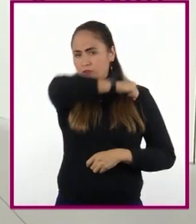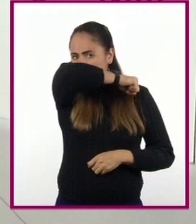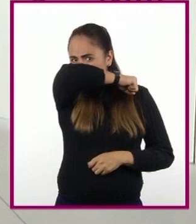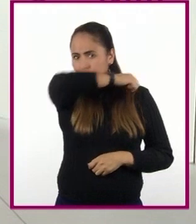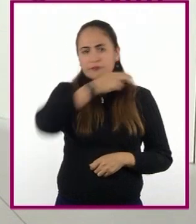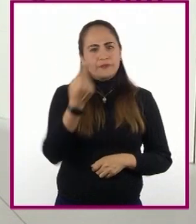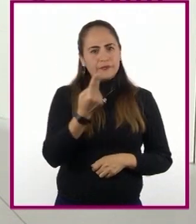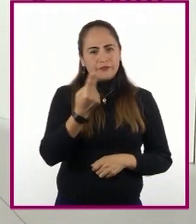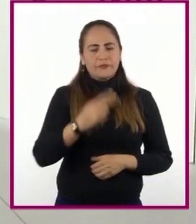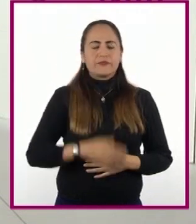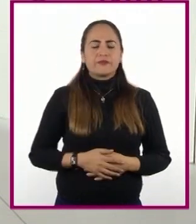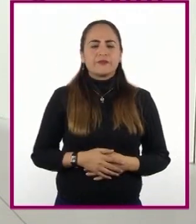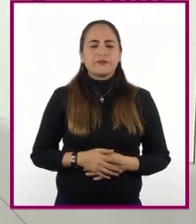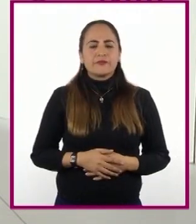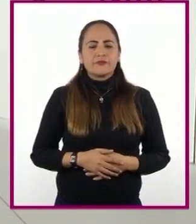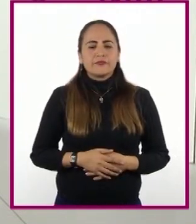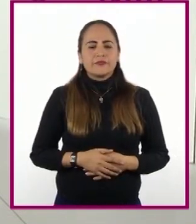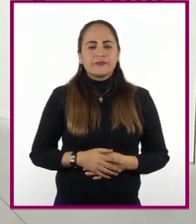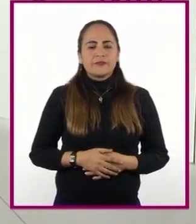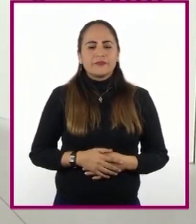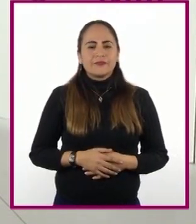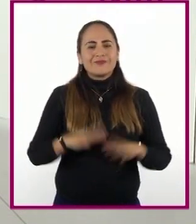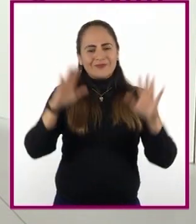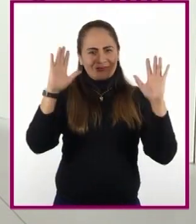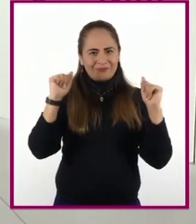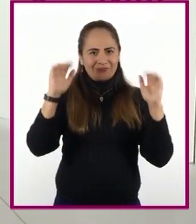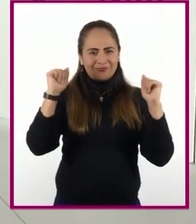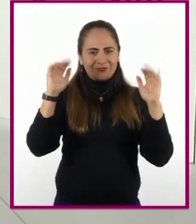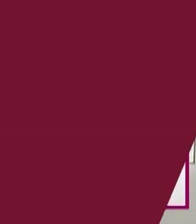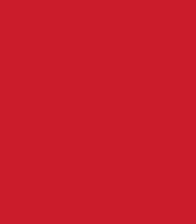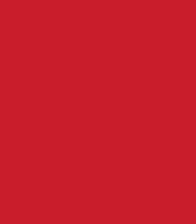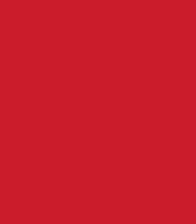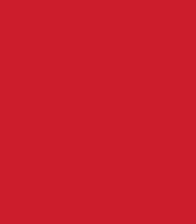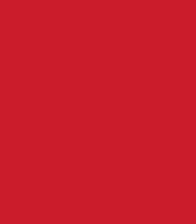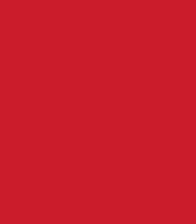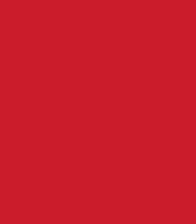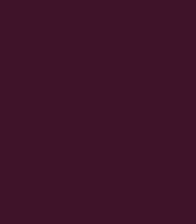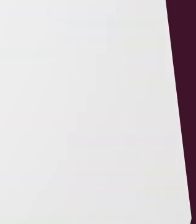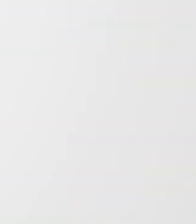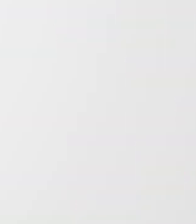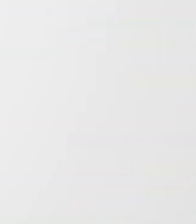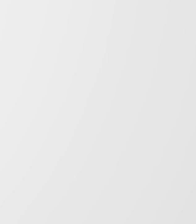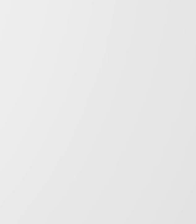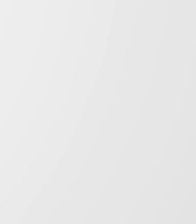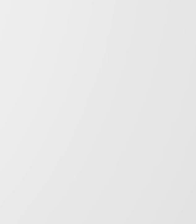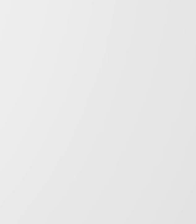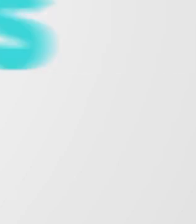etiqueta. Hasta la próxima.